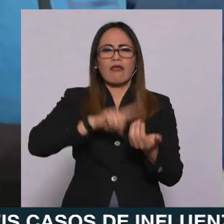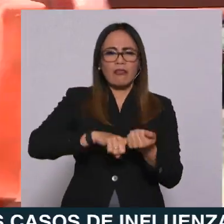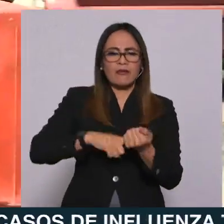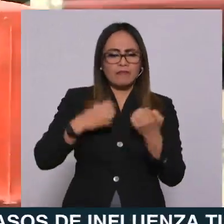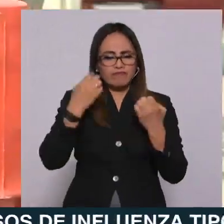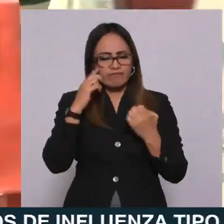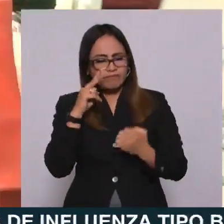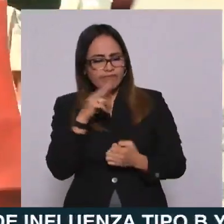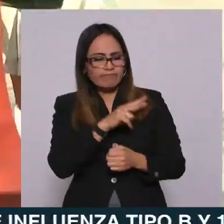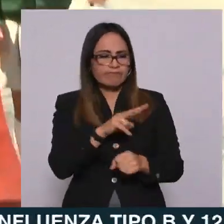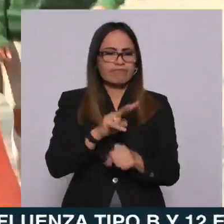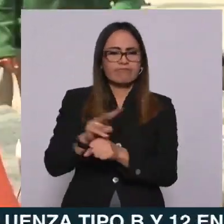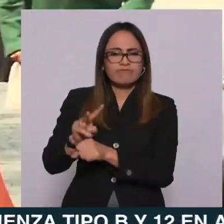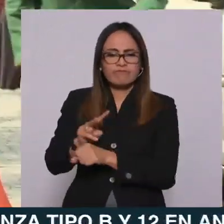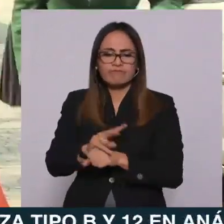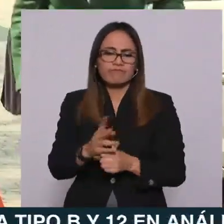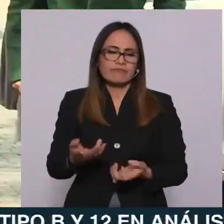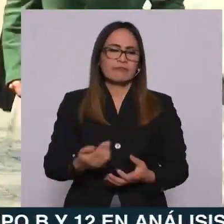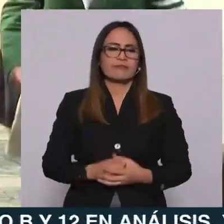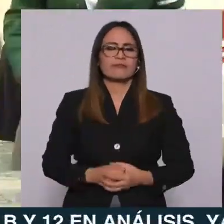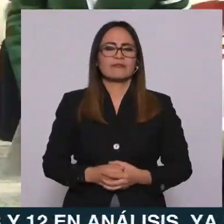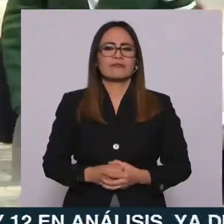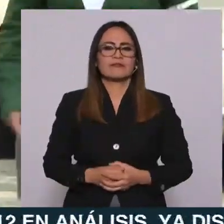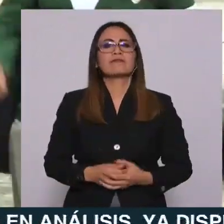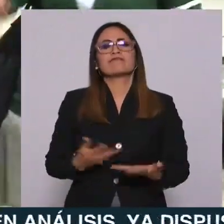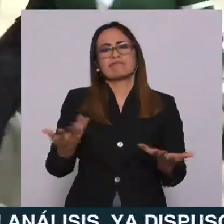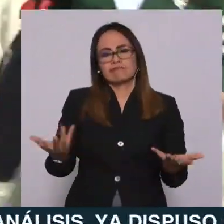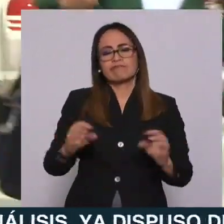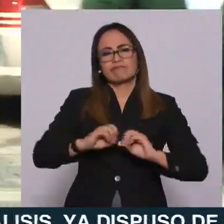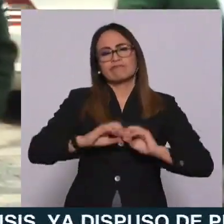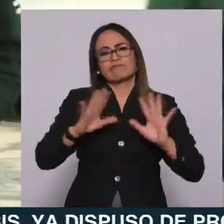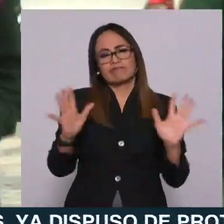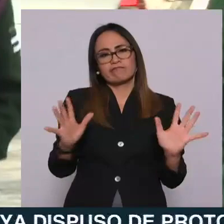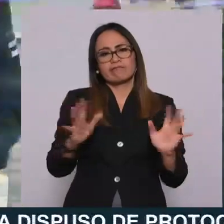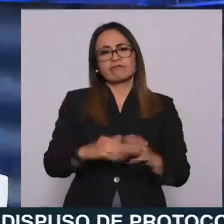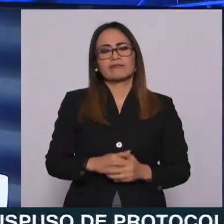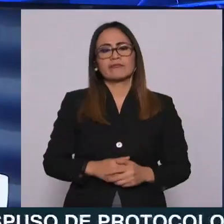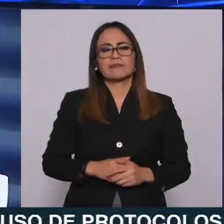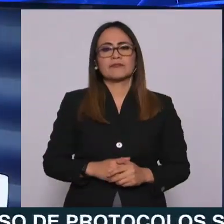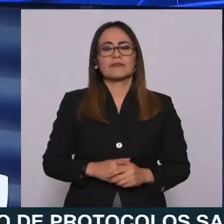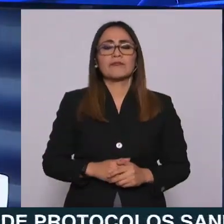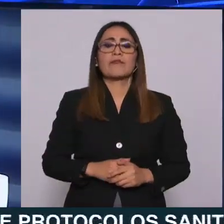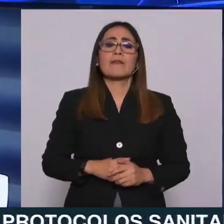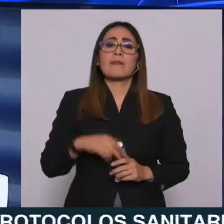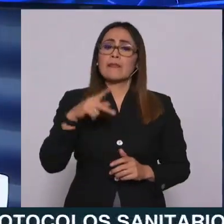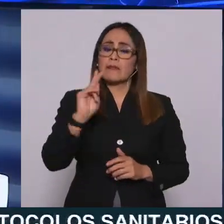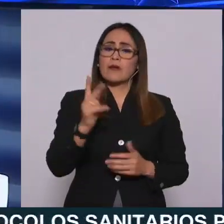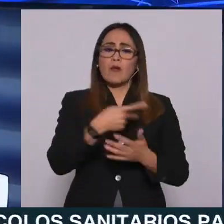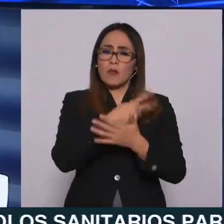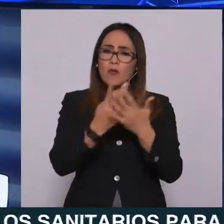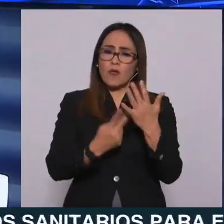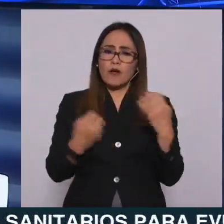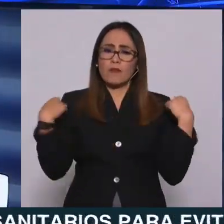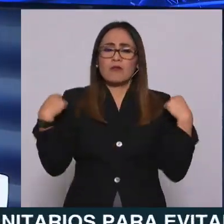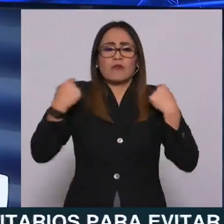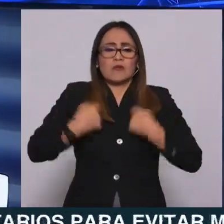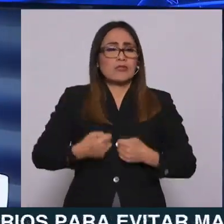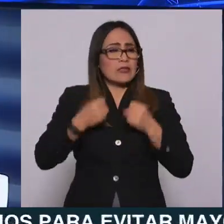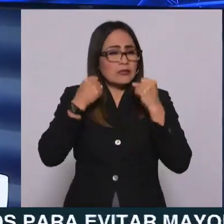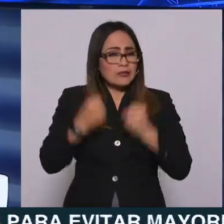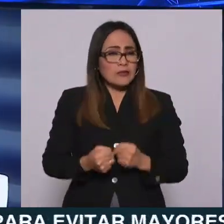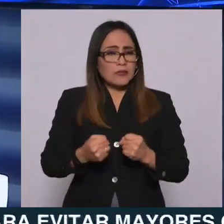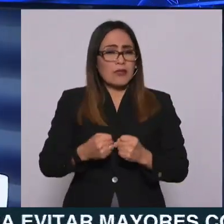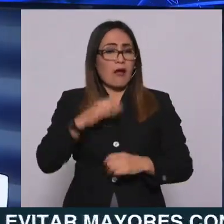no. Sin duda, Nacheli, pero si bien el programa Mochila Segura no ha dado los resultados